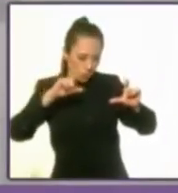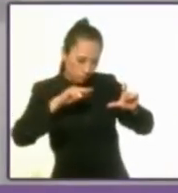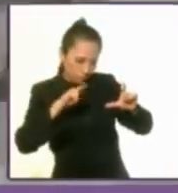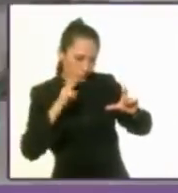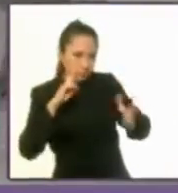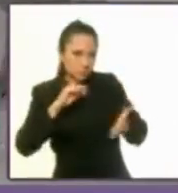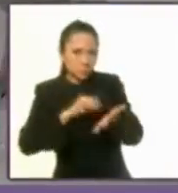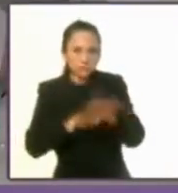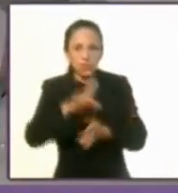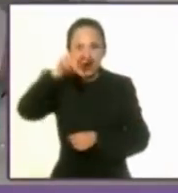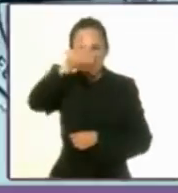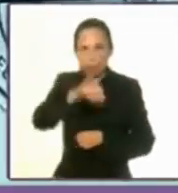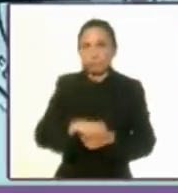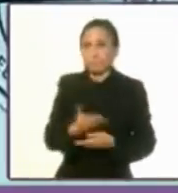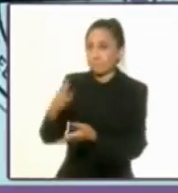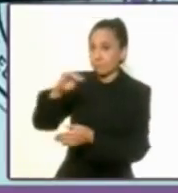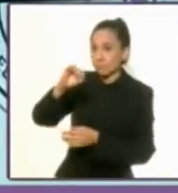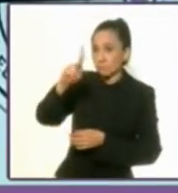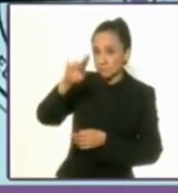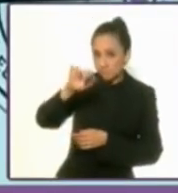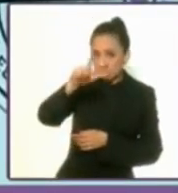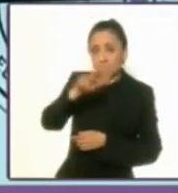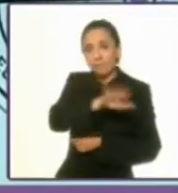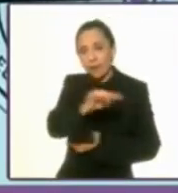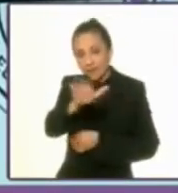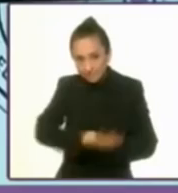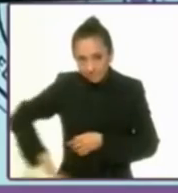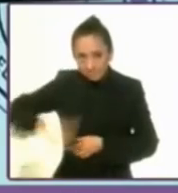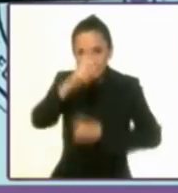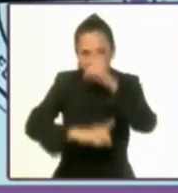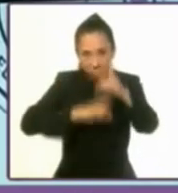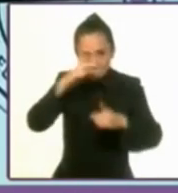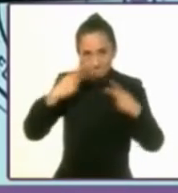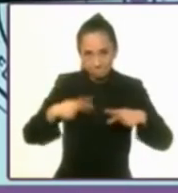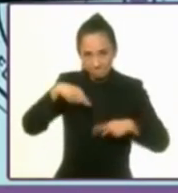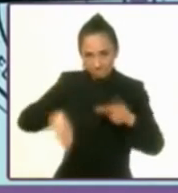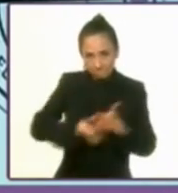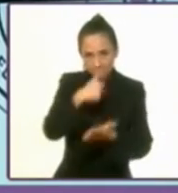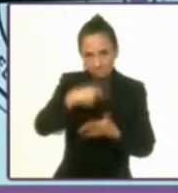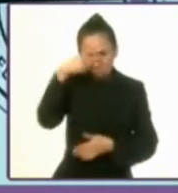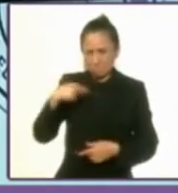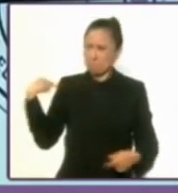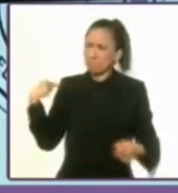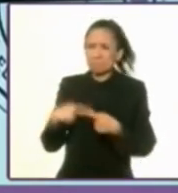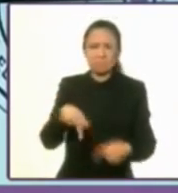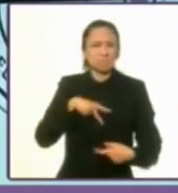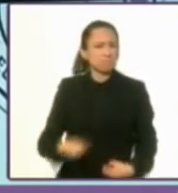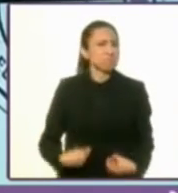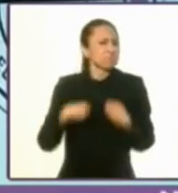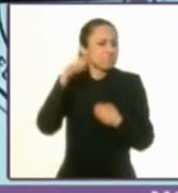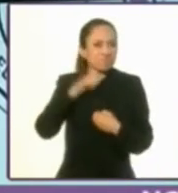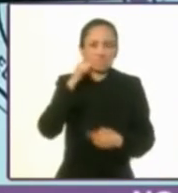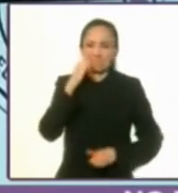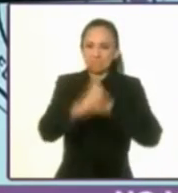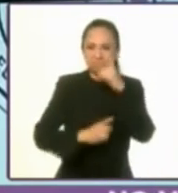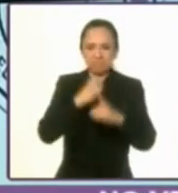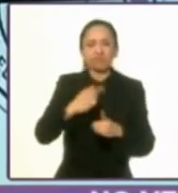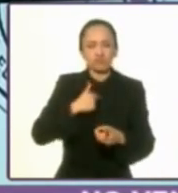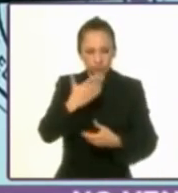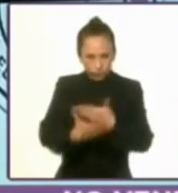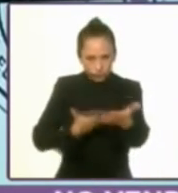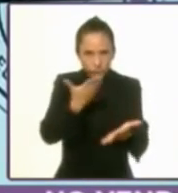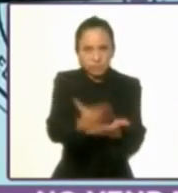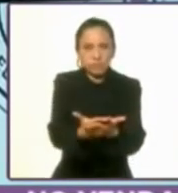mikel arriola a todos los deportistas la ciudad de méxico yo ha sido deportista toda mi vida les ofrezco tres cosas recuperemos